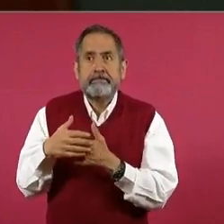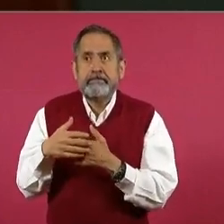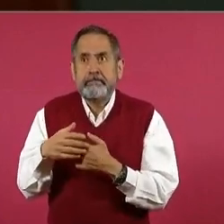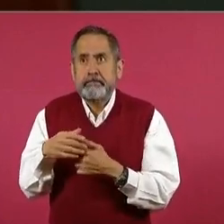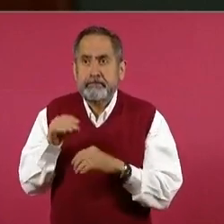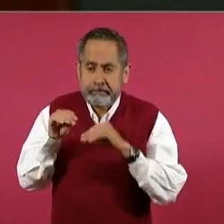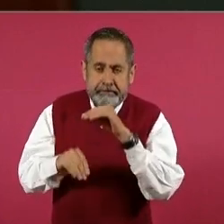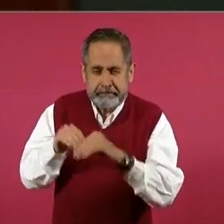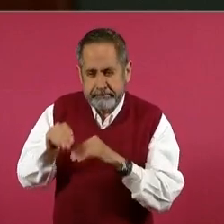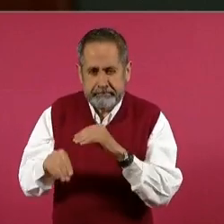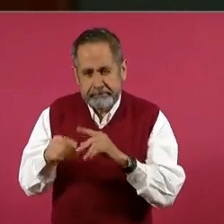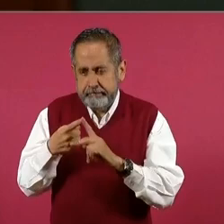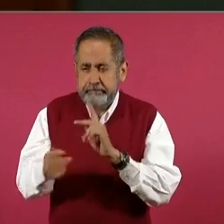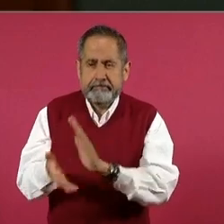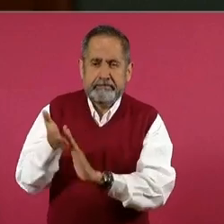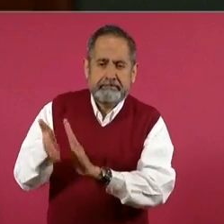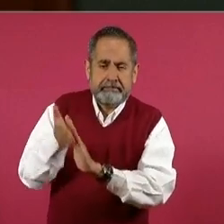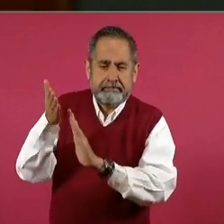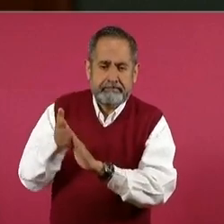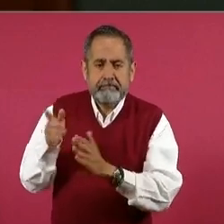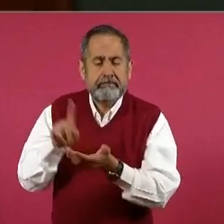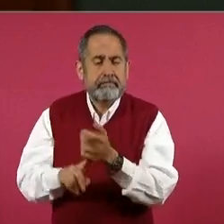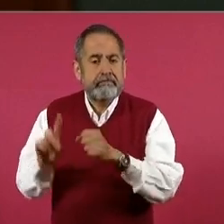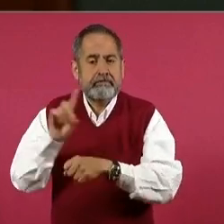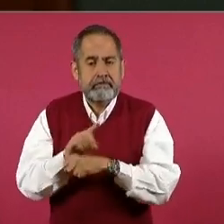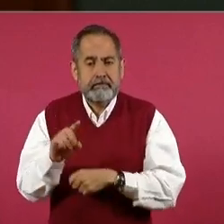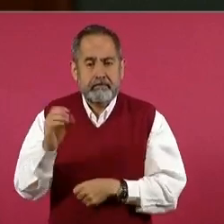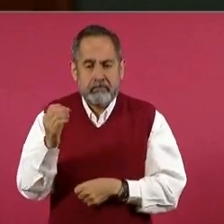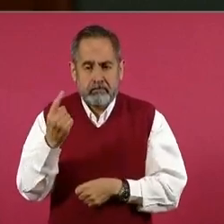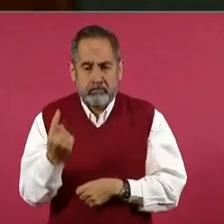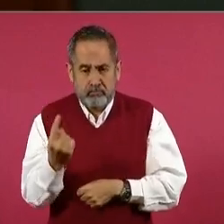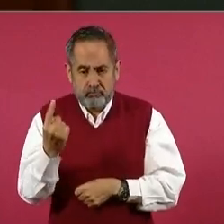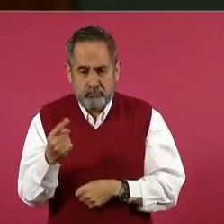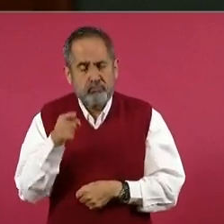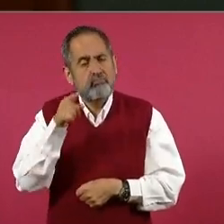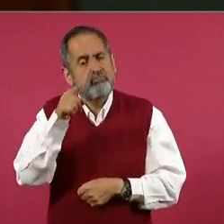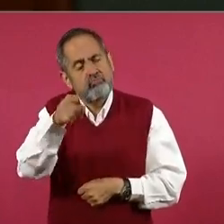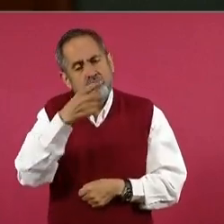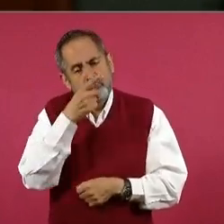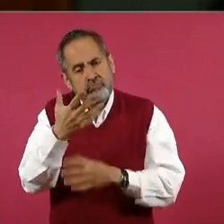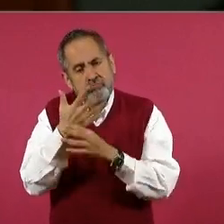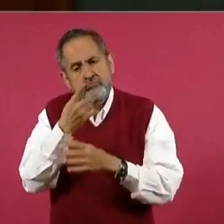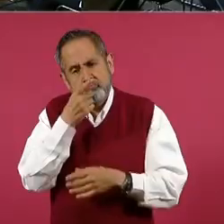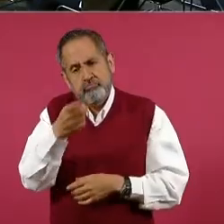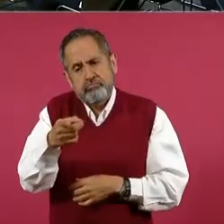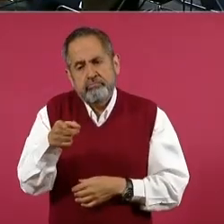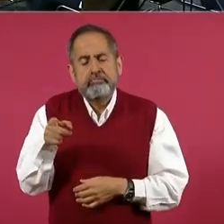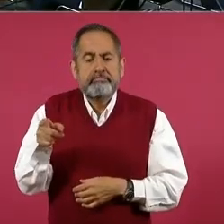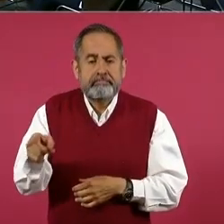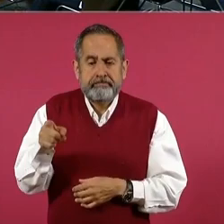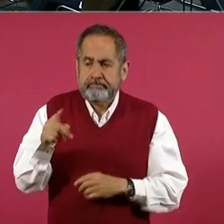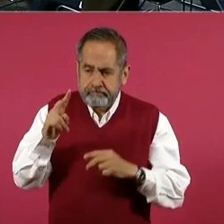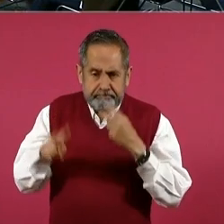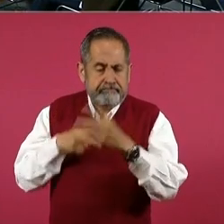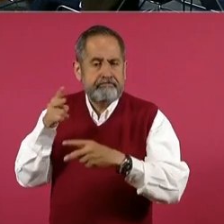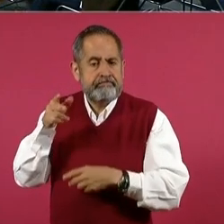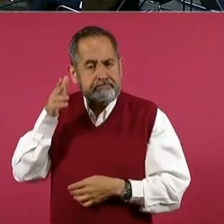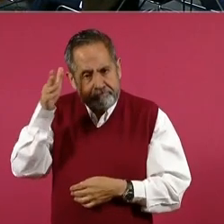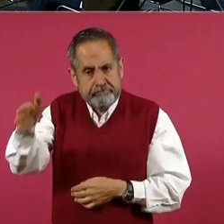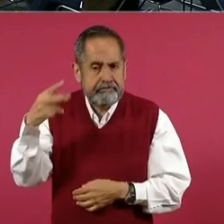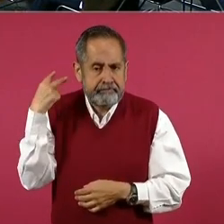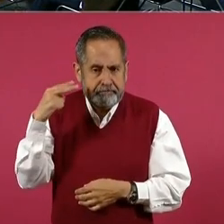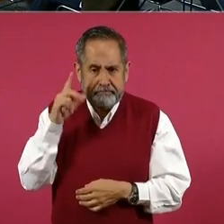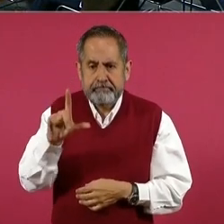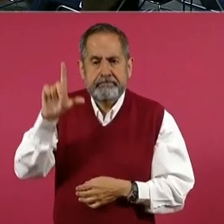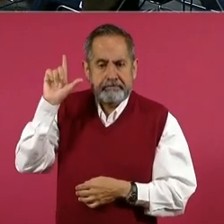va a empezar a construir a partir del 1 de octubre. Usted señaló que iba a ir a Veracruz el